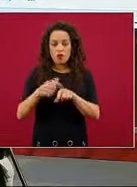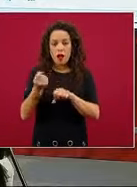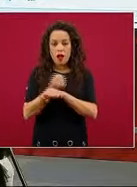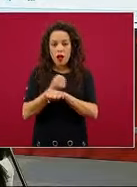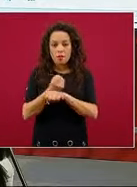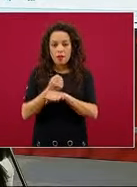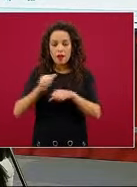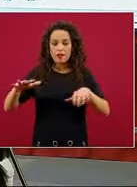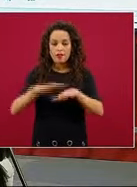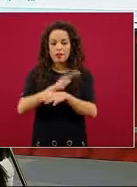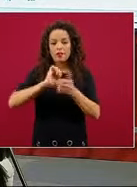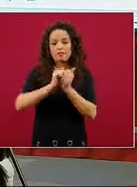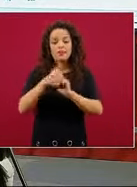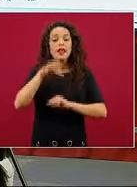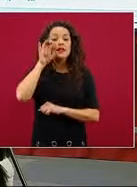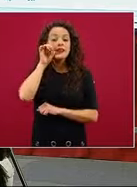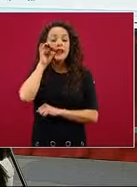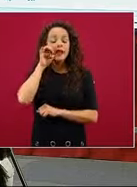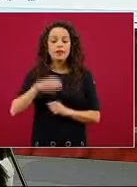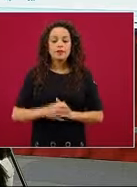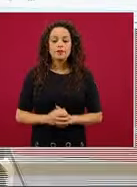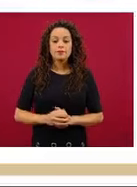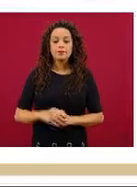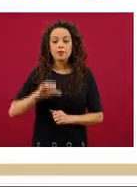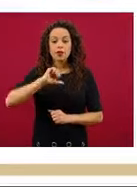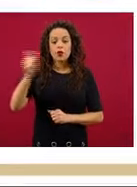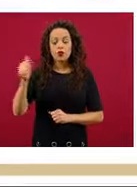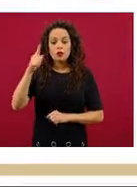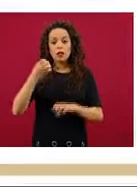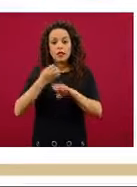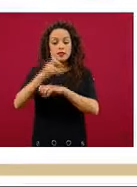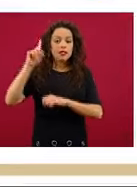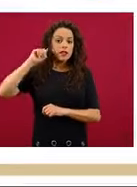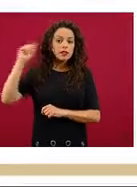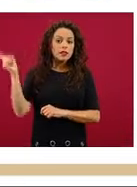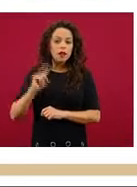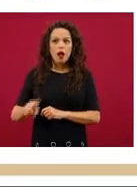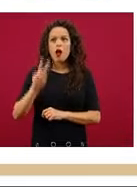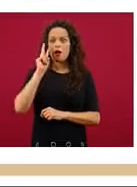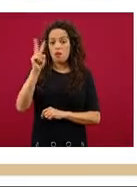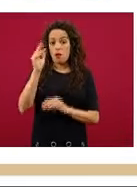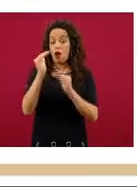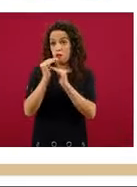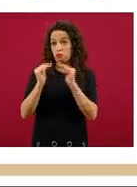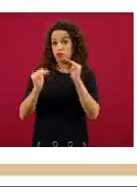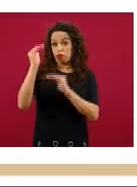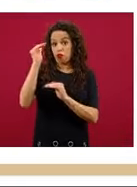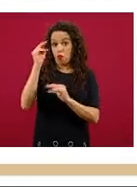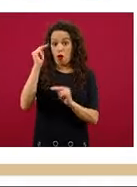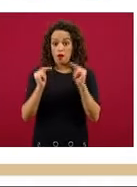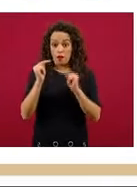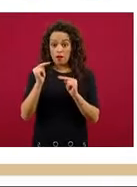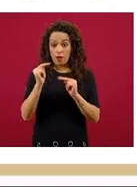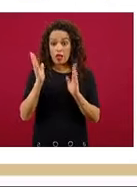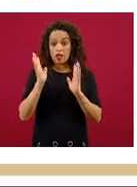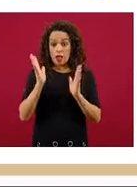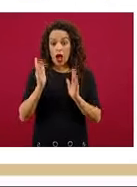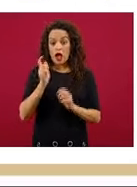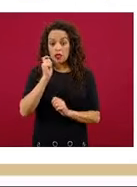Finalmente, el estado de Zacatecas, que también ya se ve en niveles superiores al 0, o sea, ya